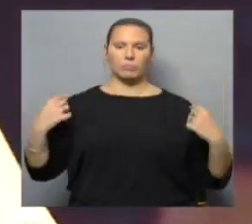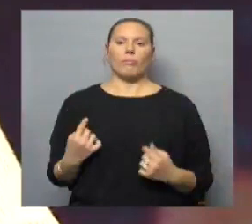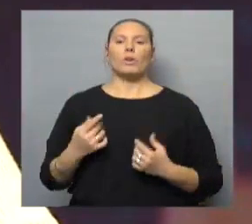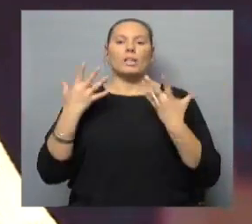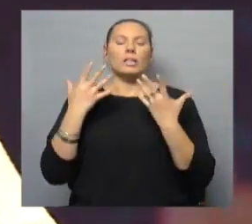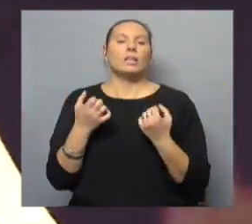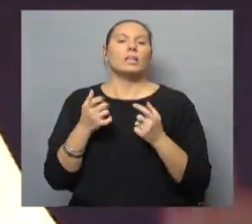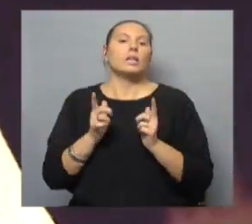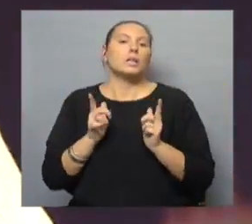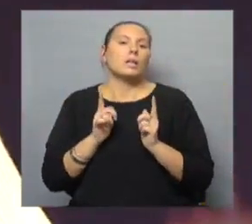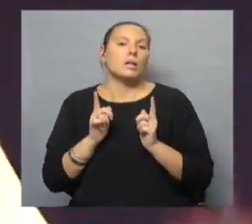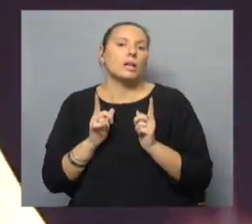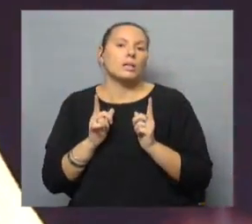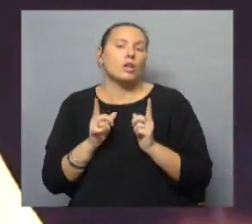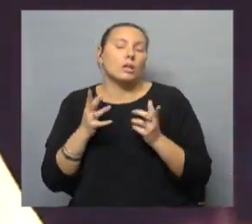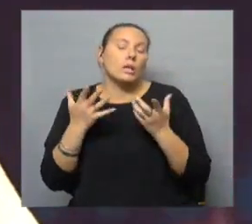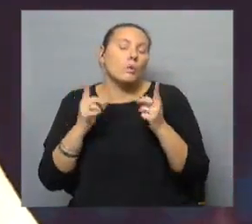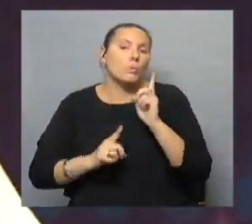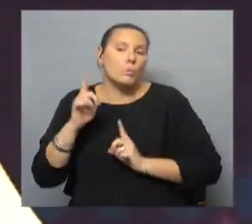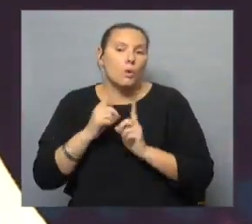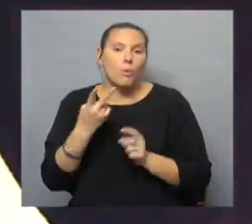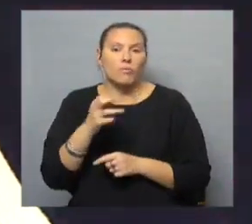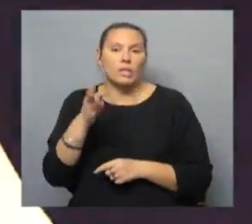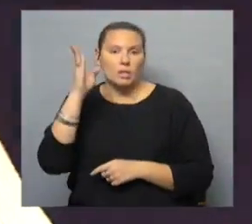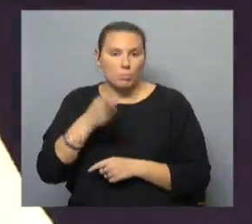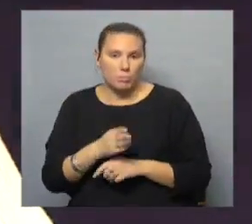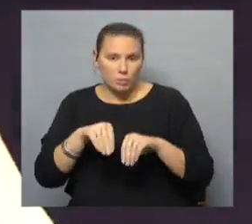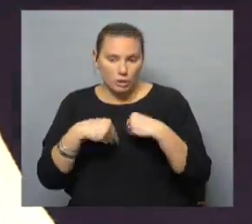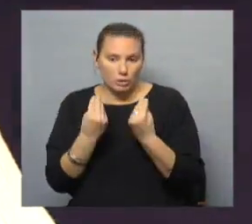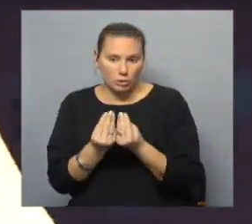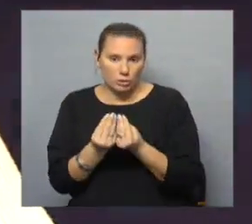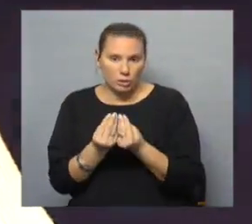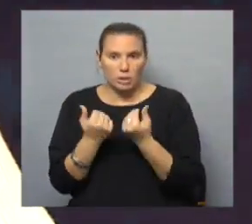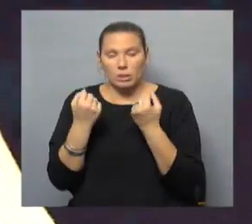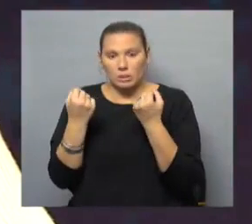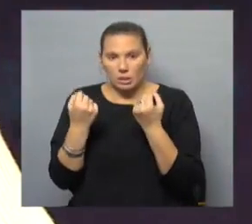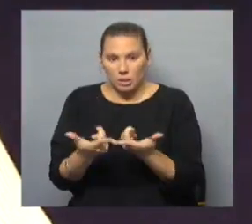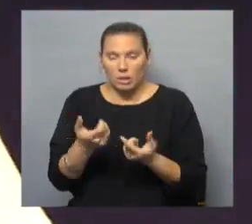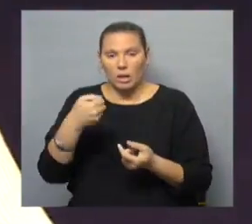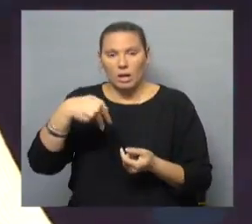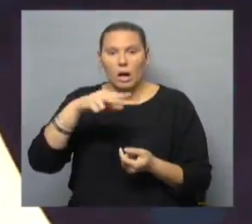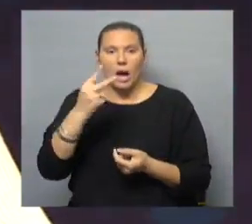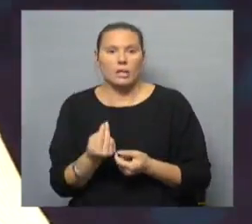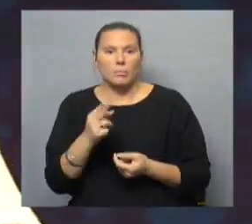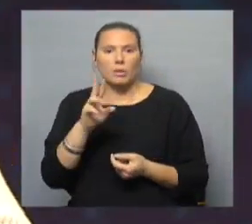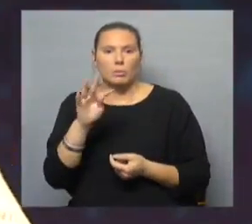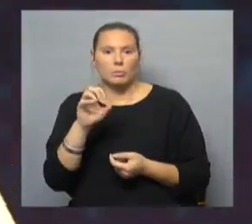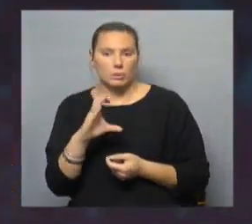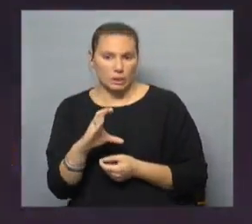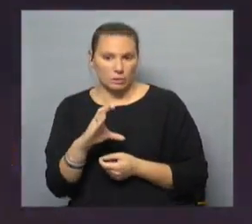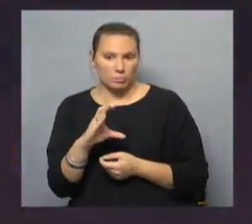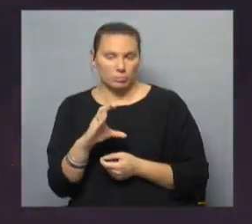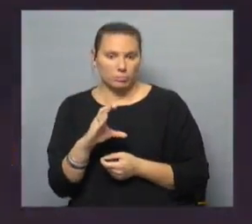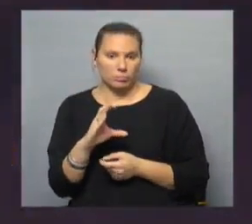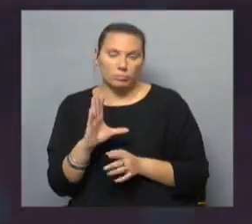aspiración presupuestal de la UDELAR, la aspiración sería un 20% de lo que está destinado a ANEP y a las UTEC, o sea,